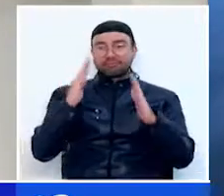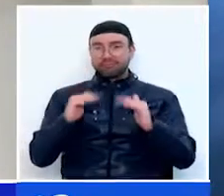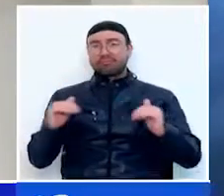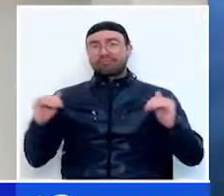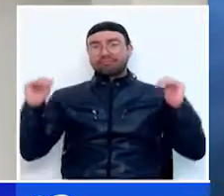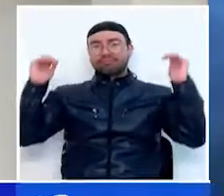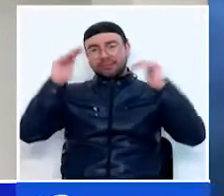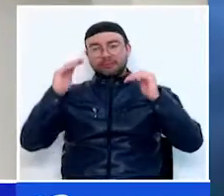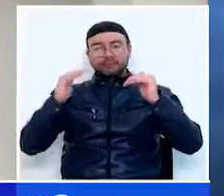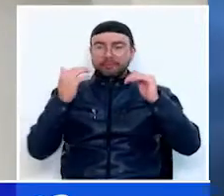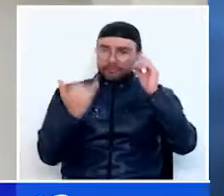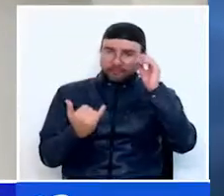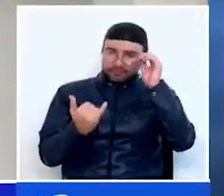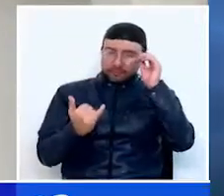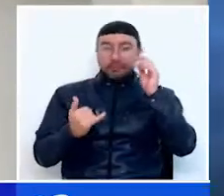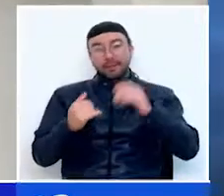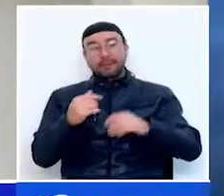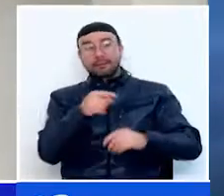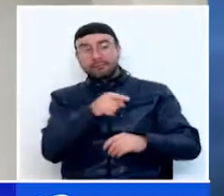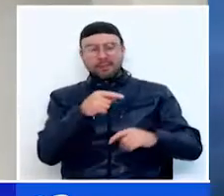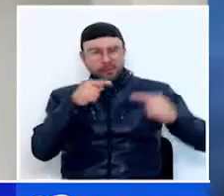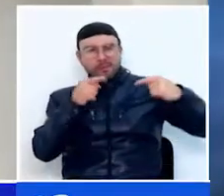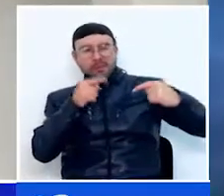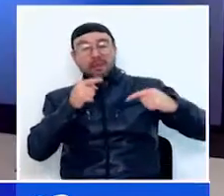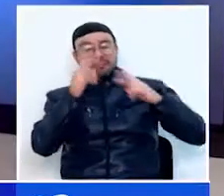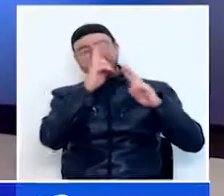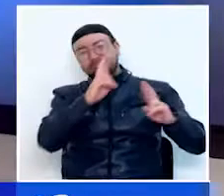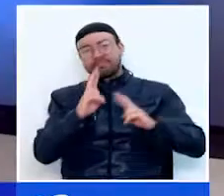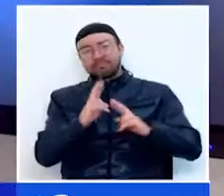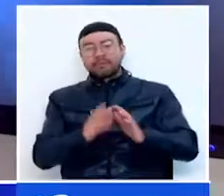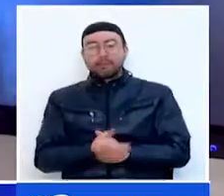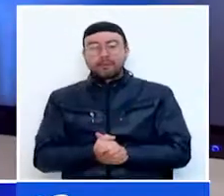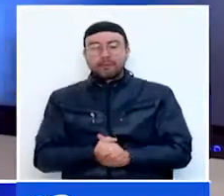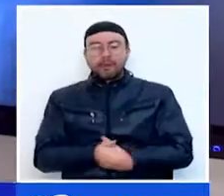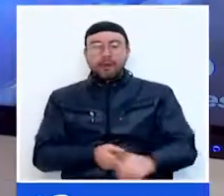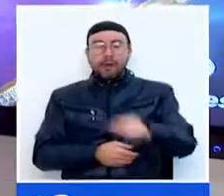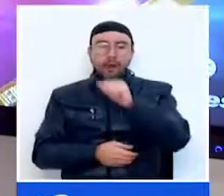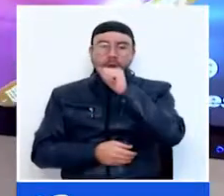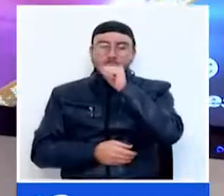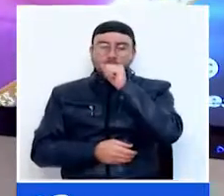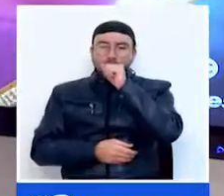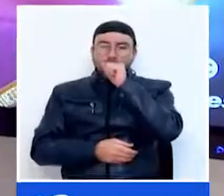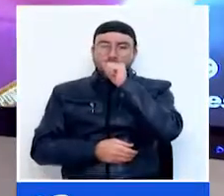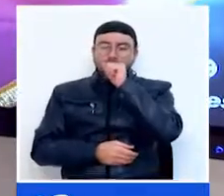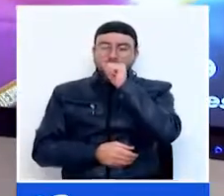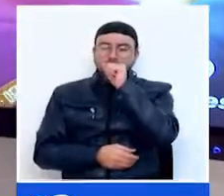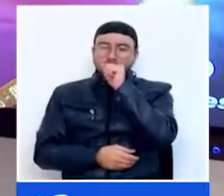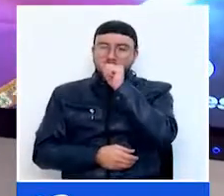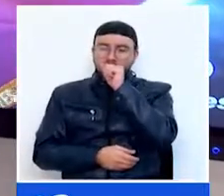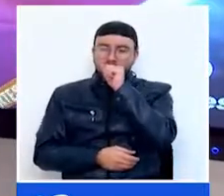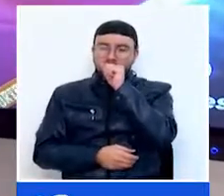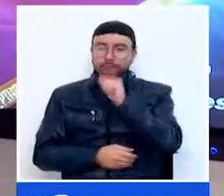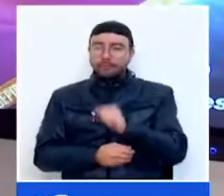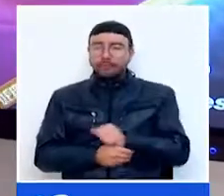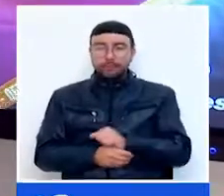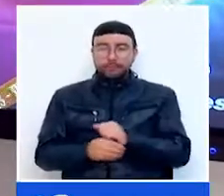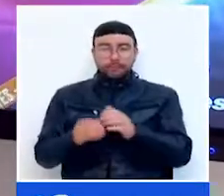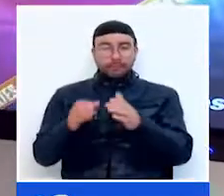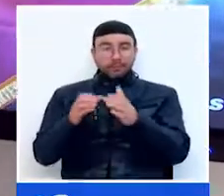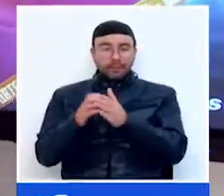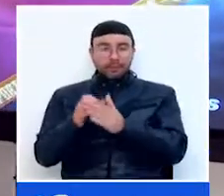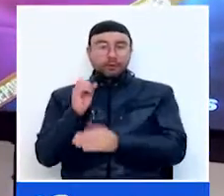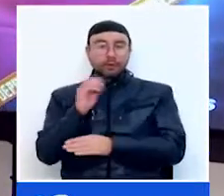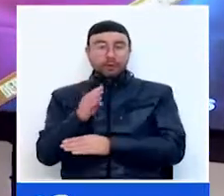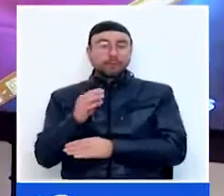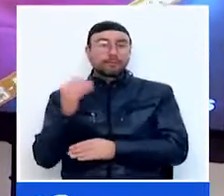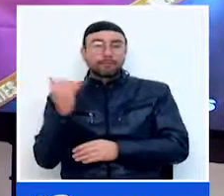que ya hay un poco de temor, entonces sí estamos muy fuertes. El Club Celeste de Calarcá recibió una importante implementación deportiva con